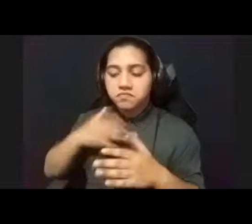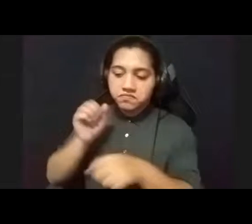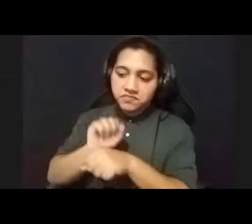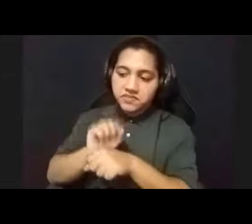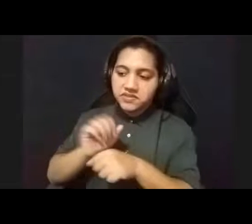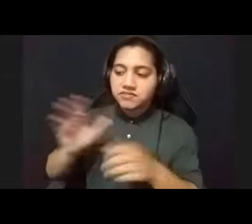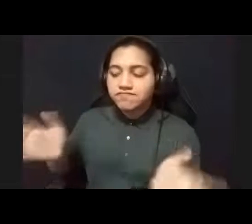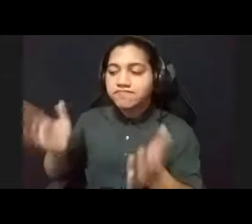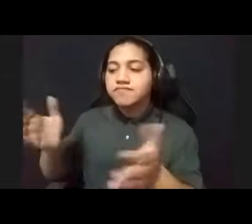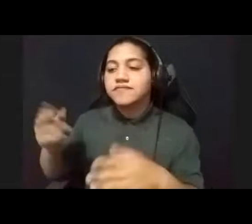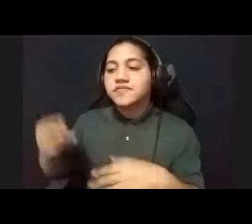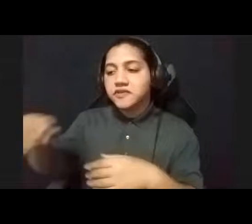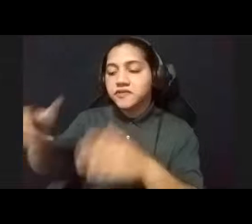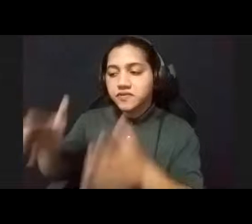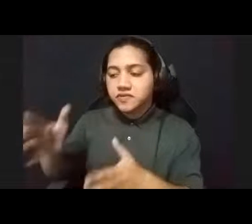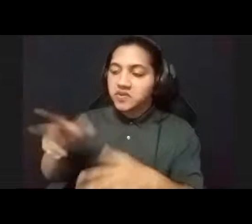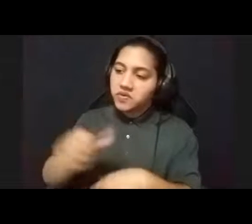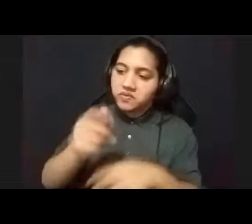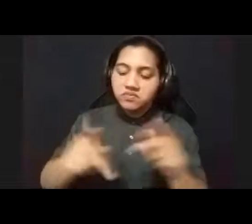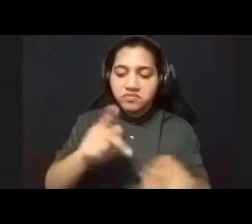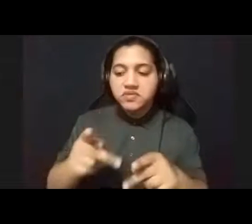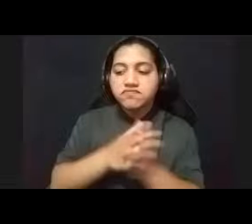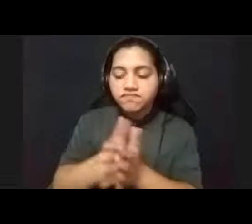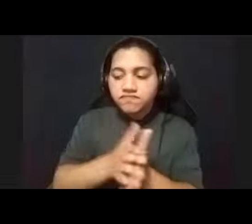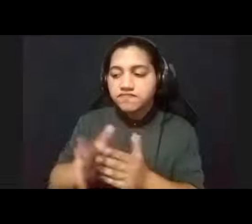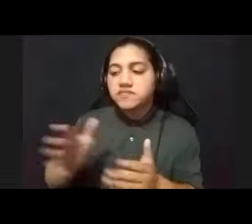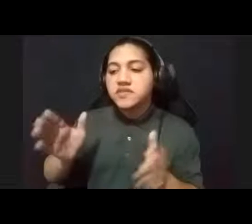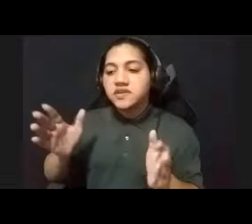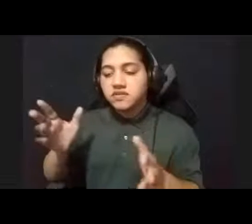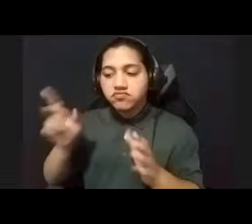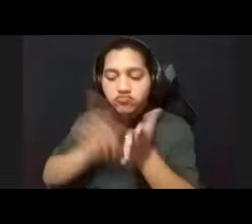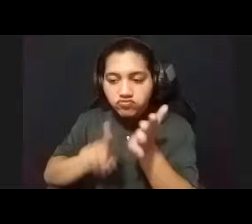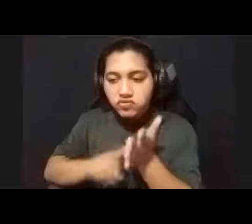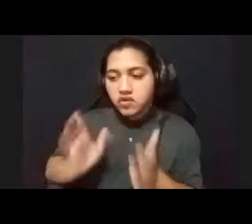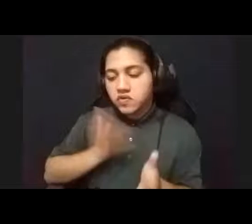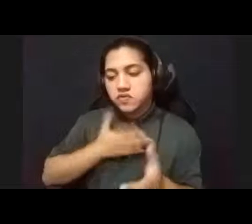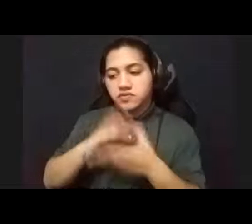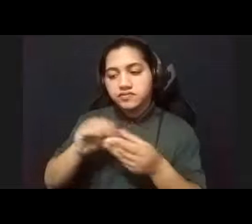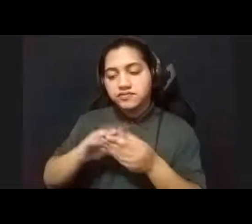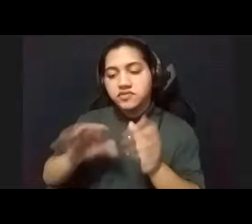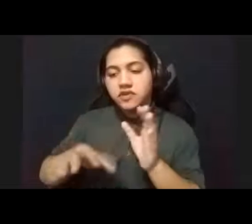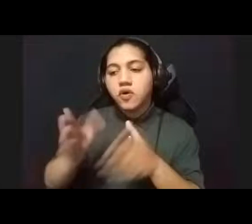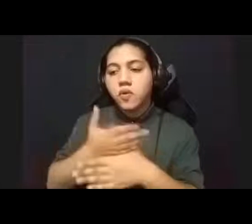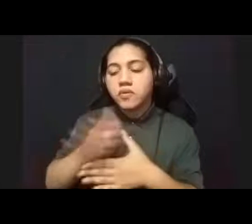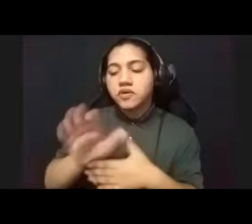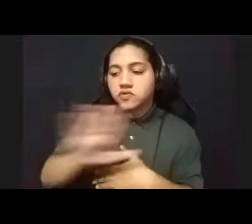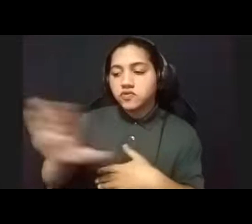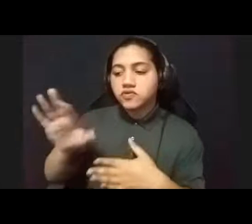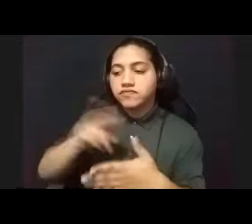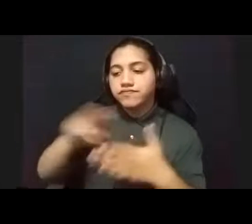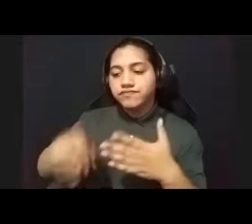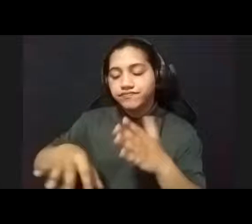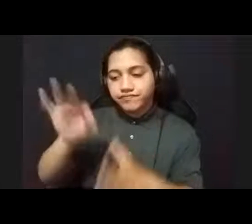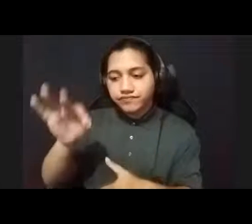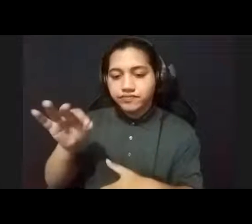soy, a investigar sobre nuestros cuentos y compartir sus hallazgos. Sé que la única forma que tenemos de proteger nuestro